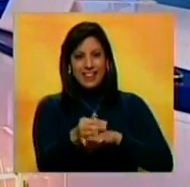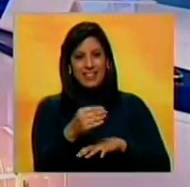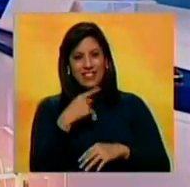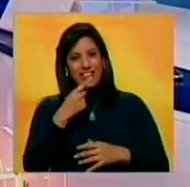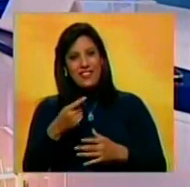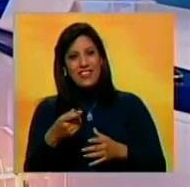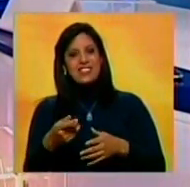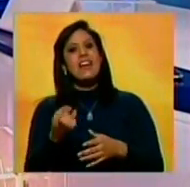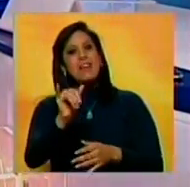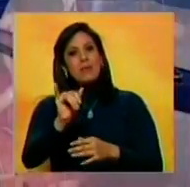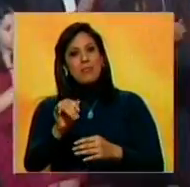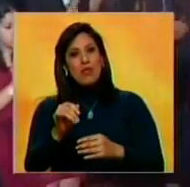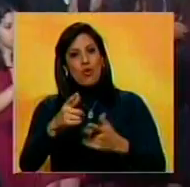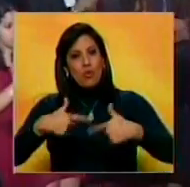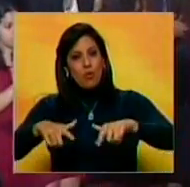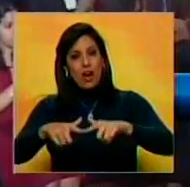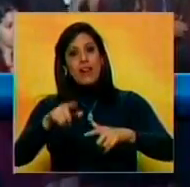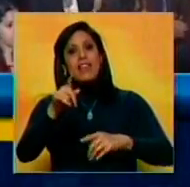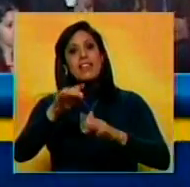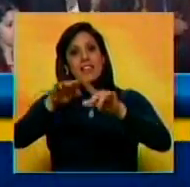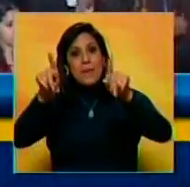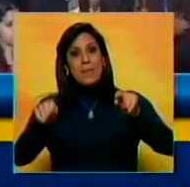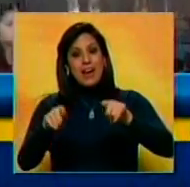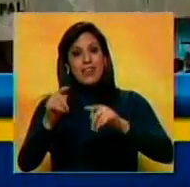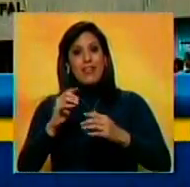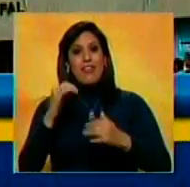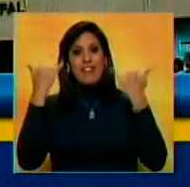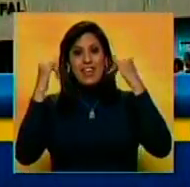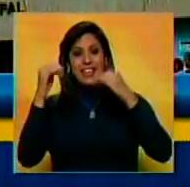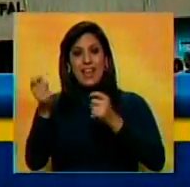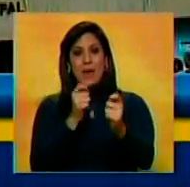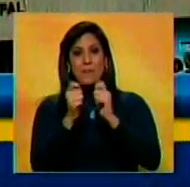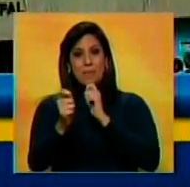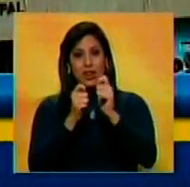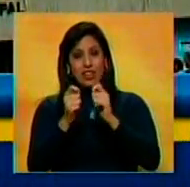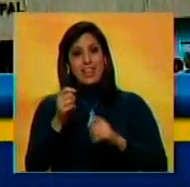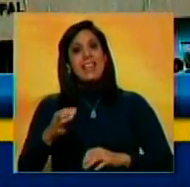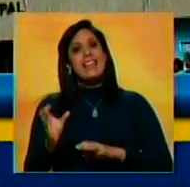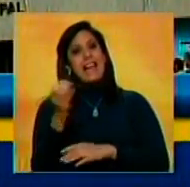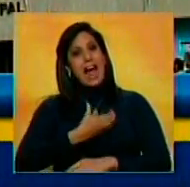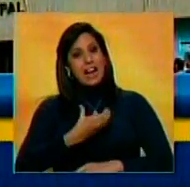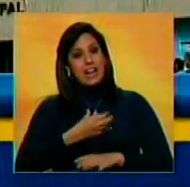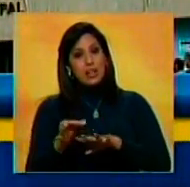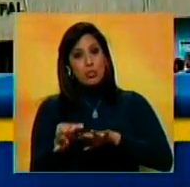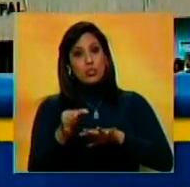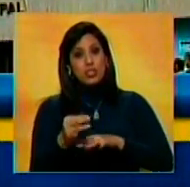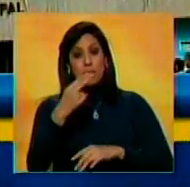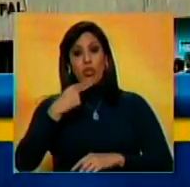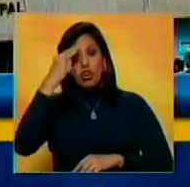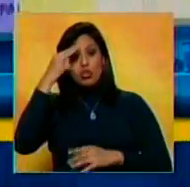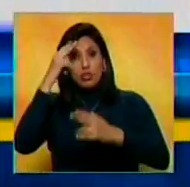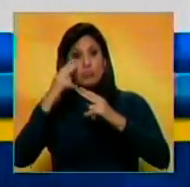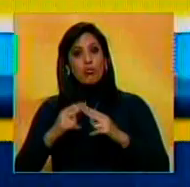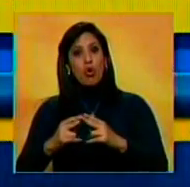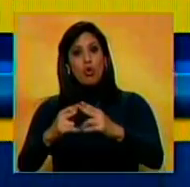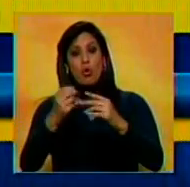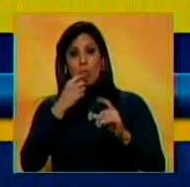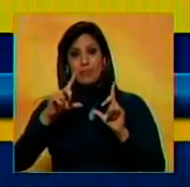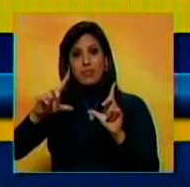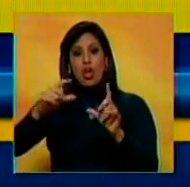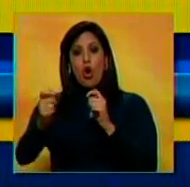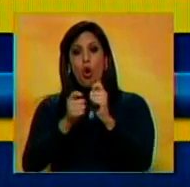en el estado Miranda. En el marco de la celebración del Día del Periodista, la alcaldía del municipio Carrizal otorgó la orden insignia